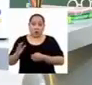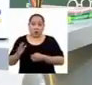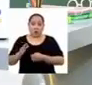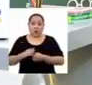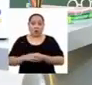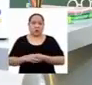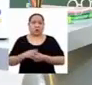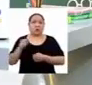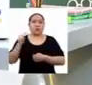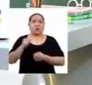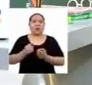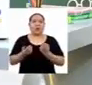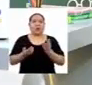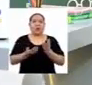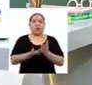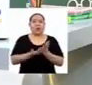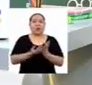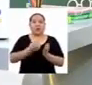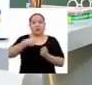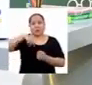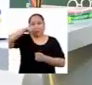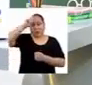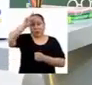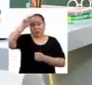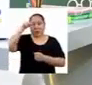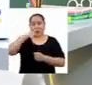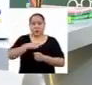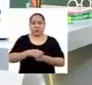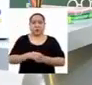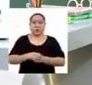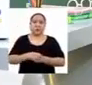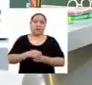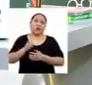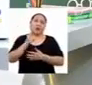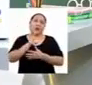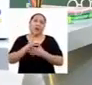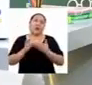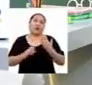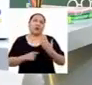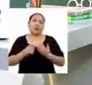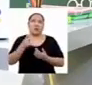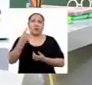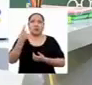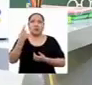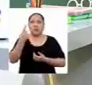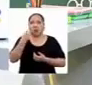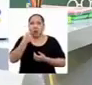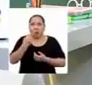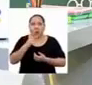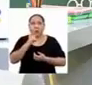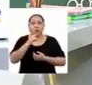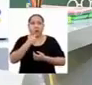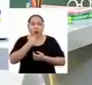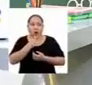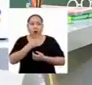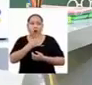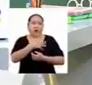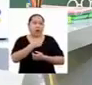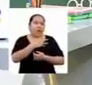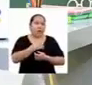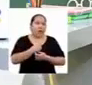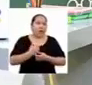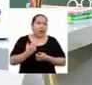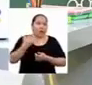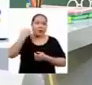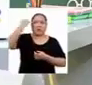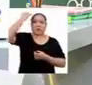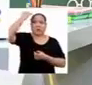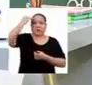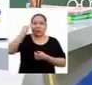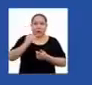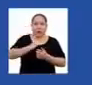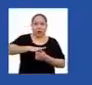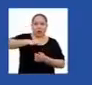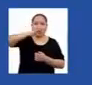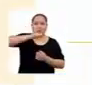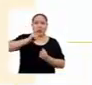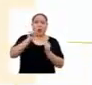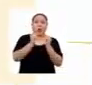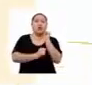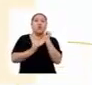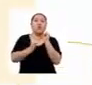Perú, las características pueden ser sexo, edad, estatura, número de